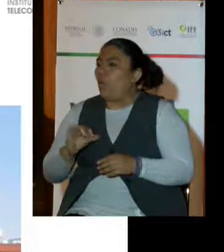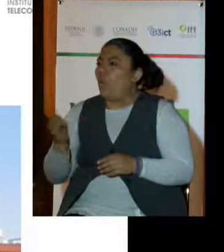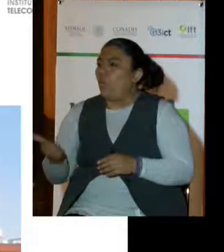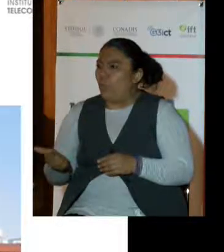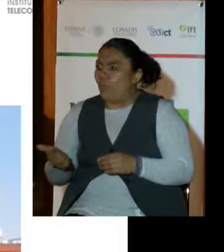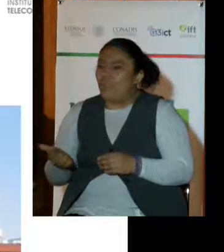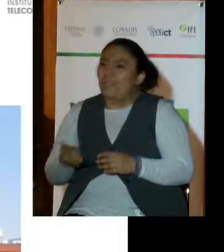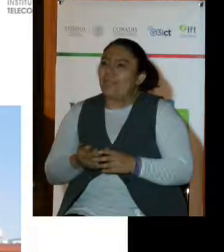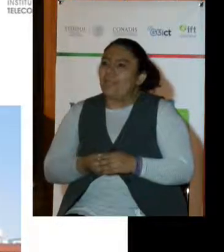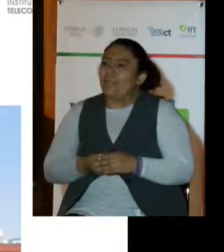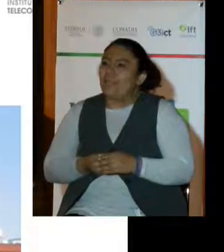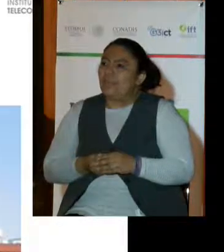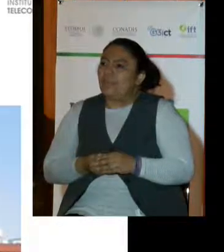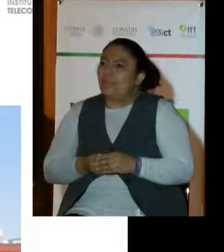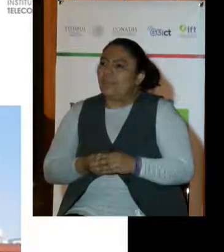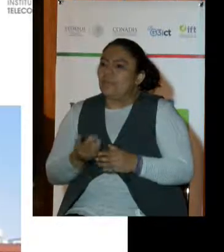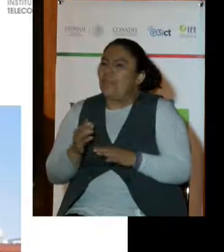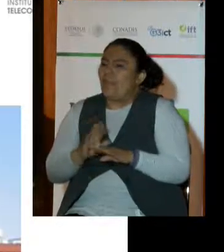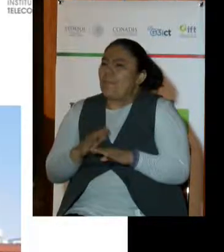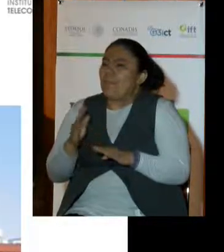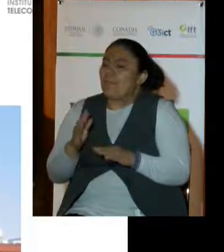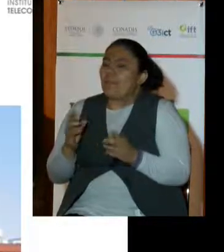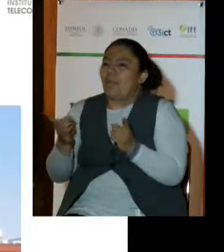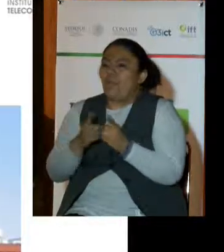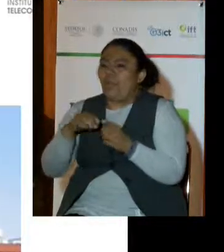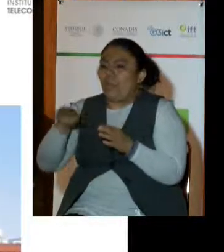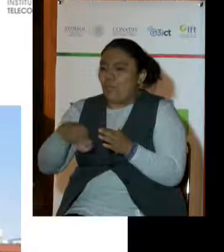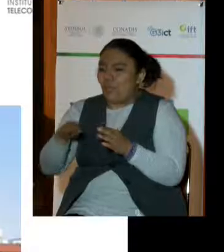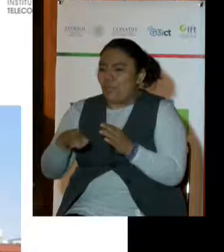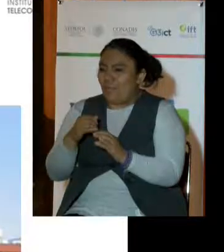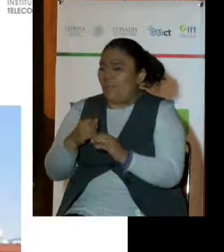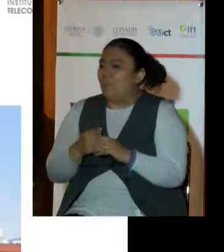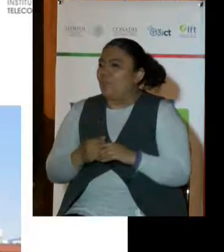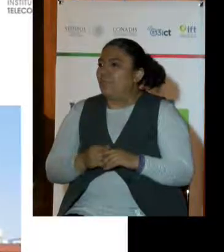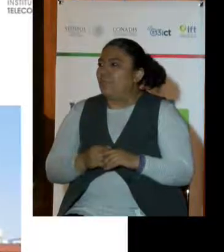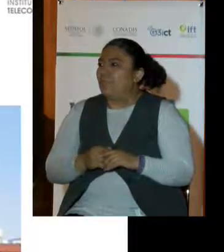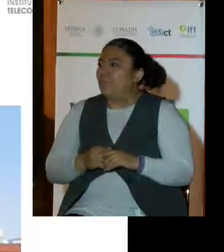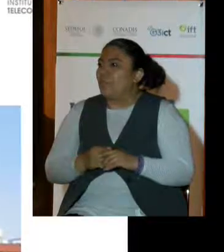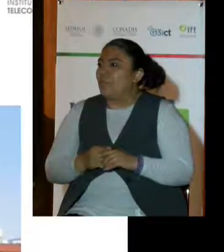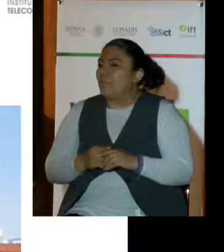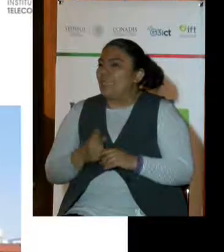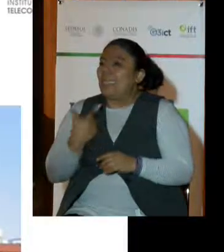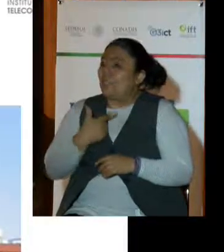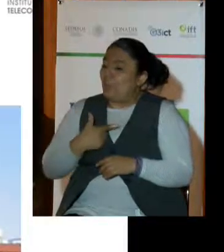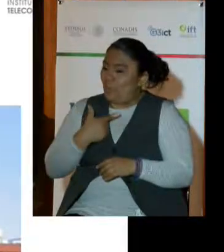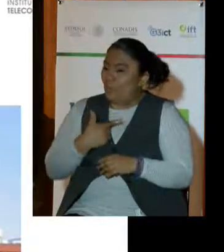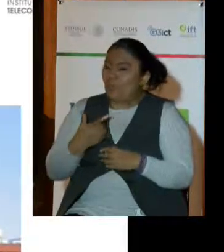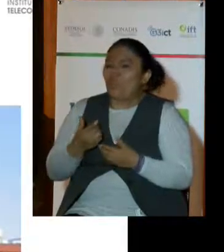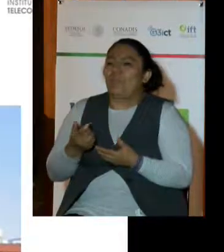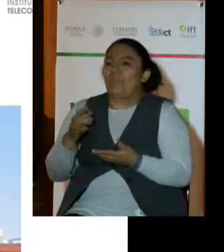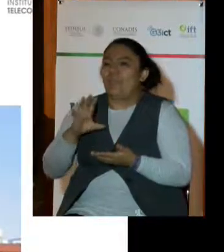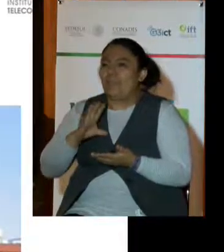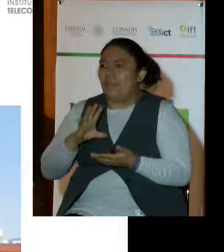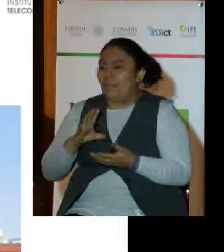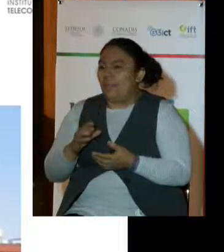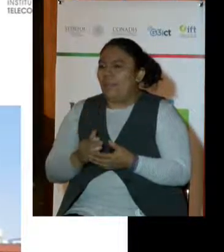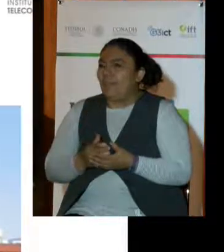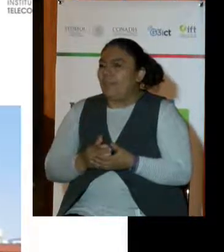Otra de las… ¿Qué más encontré? Bueno, miren, esto me gustó, y ahí la industria